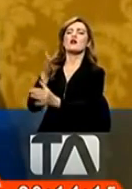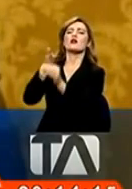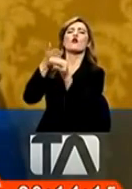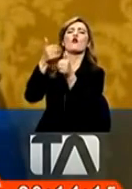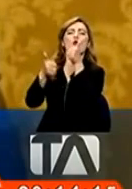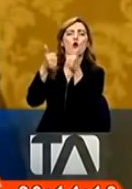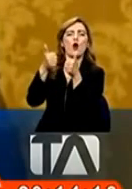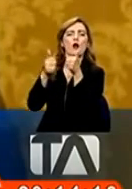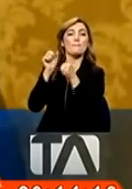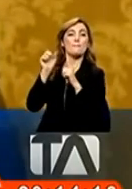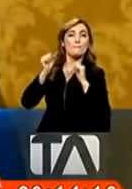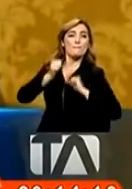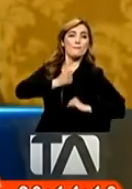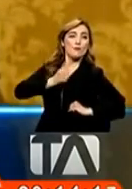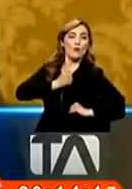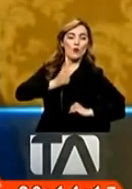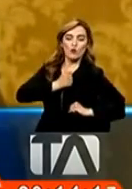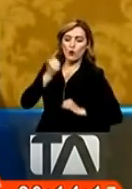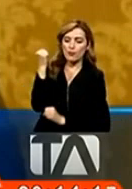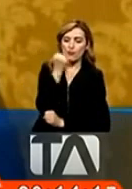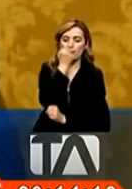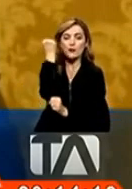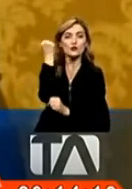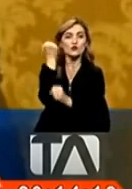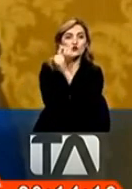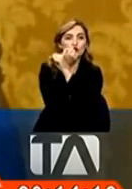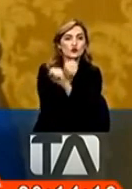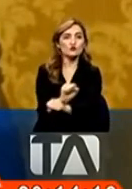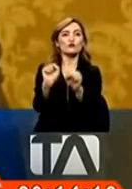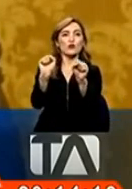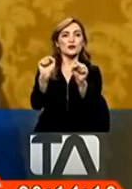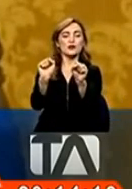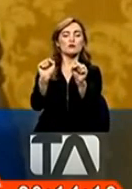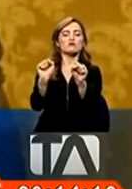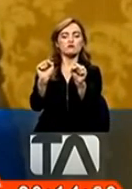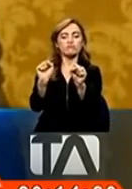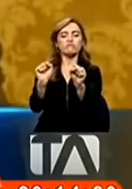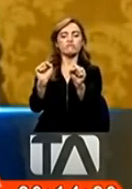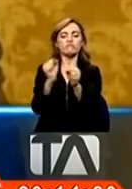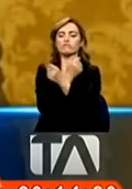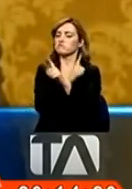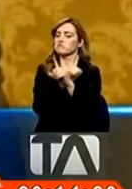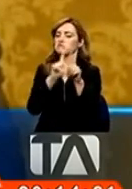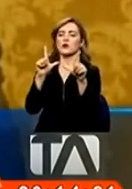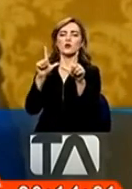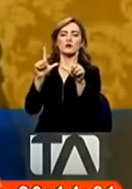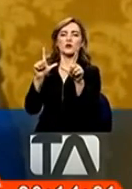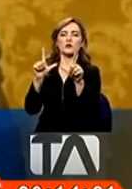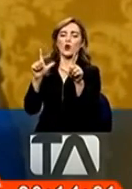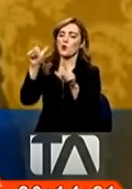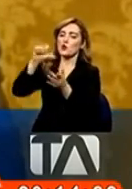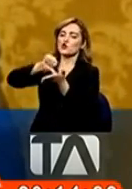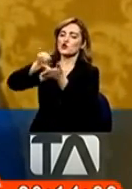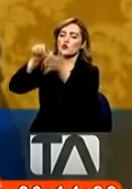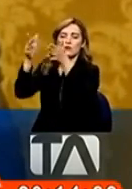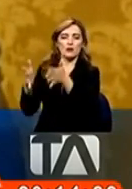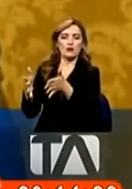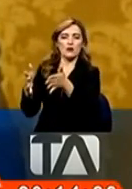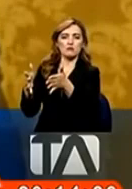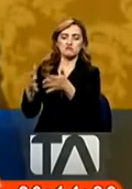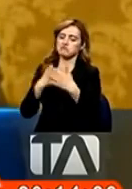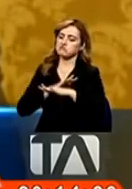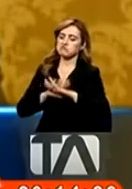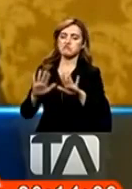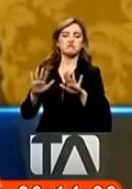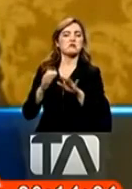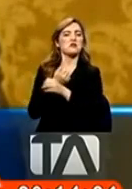ejercer sin interferencias de ningún tipo su derecho a una legítima defensa. Por eso